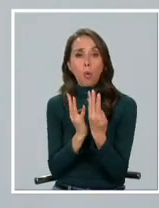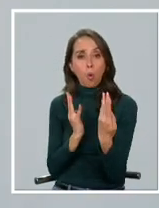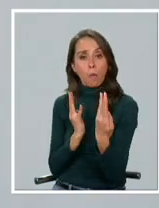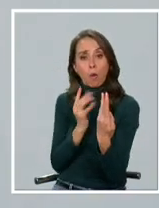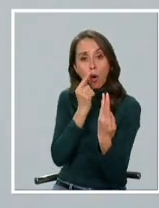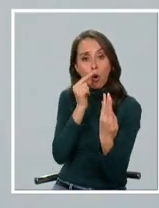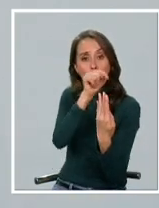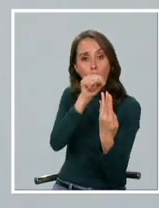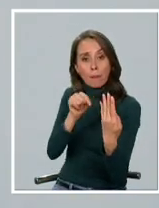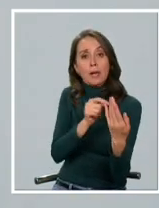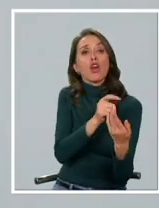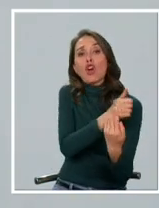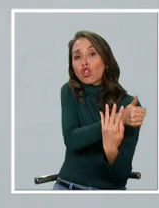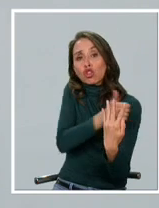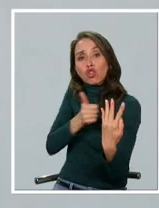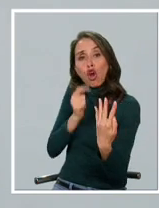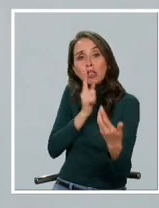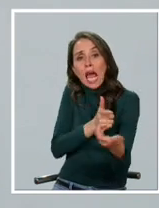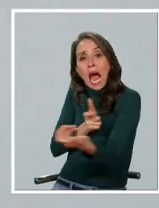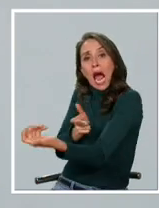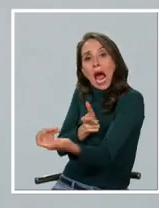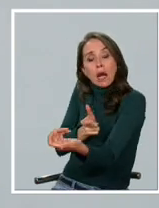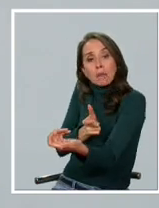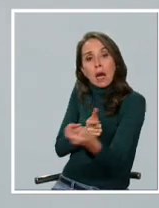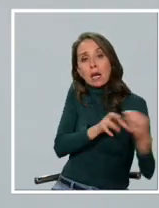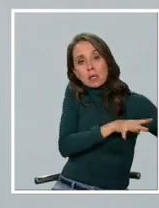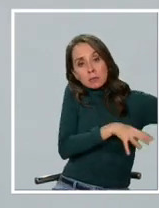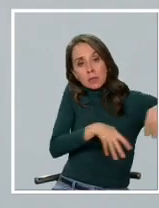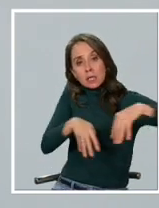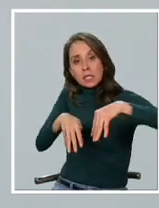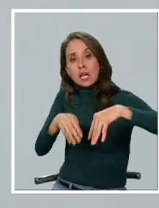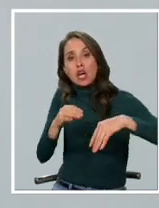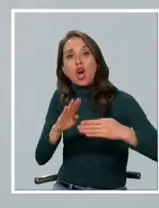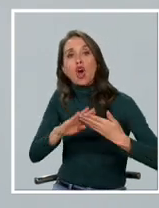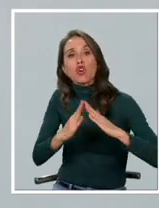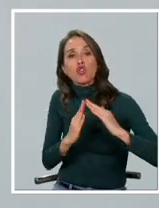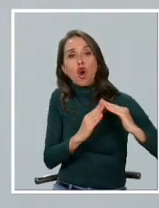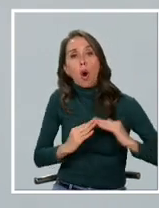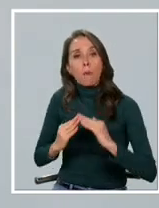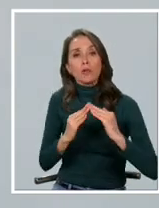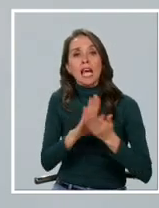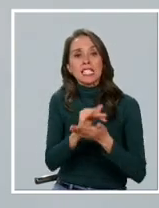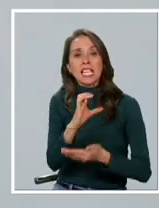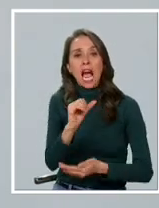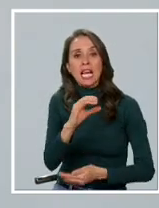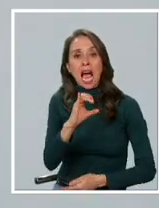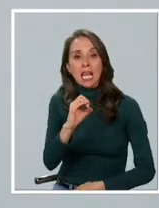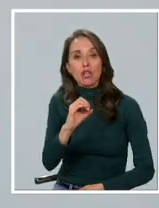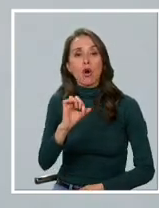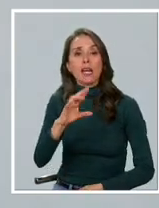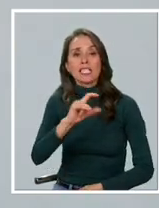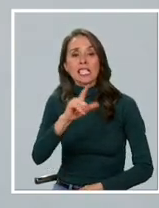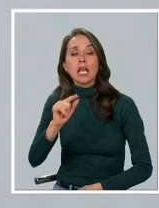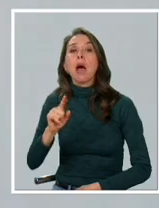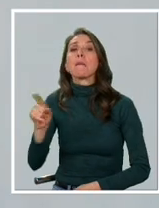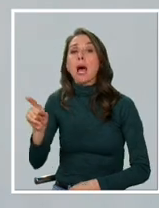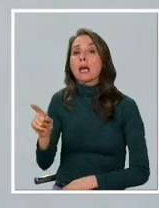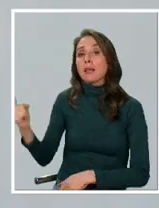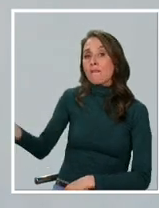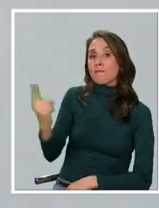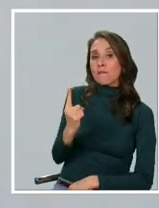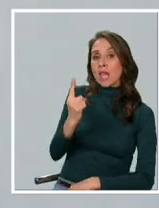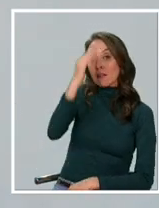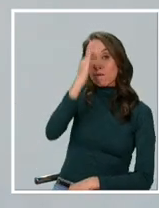sujetos todos armados concurrieron hasta el sector de comunidad chacá corilla con la intención de repeler armad el ingreso de funcionarios de la policía de